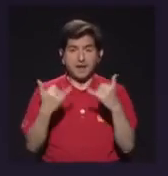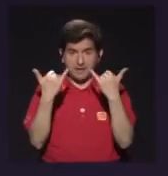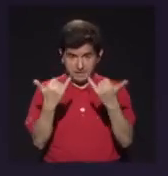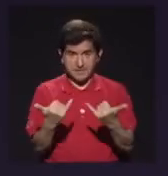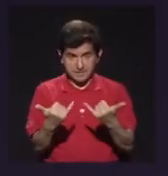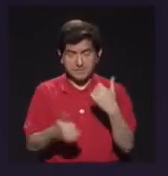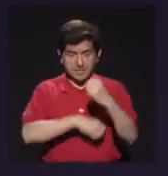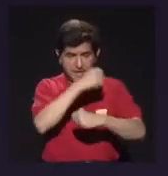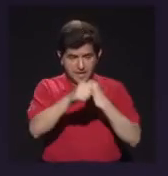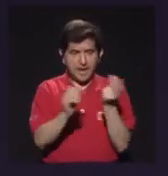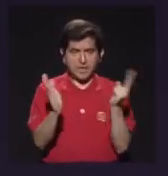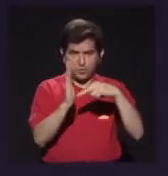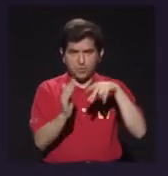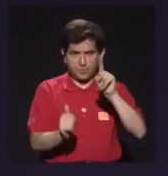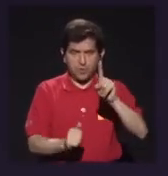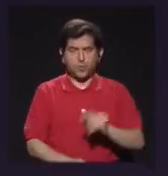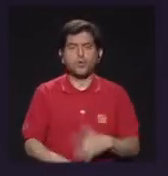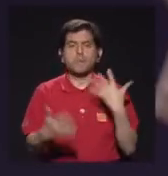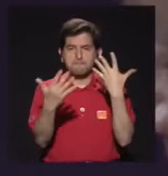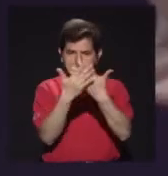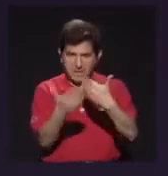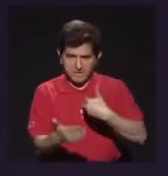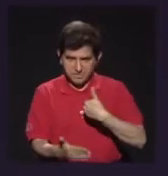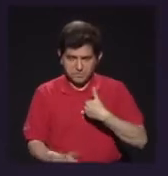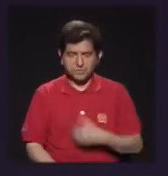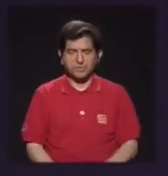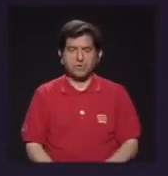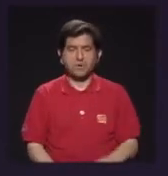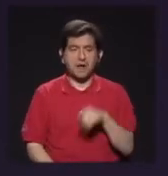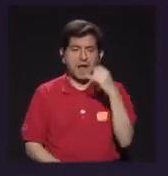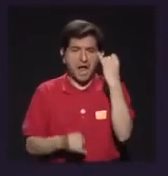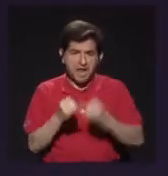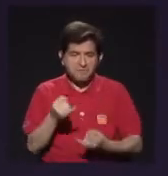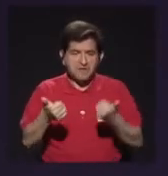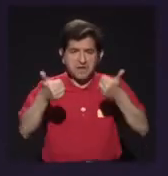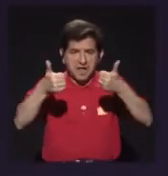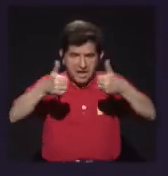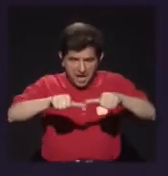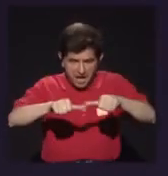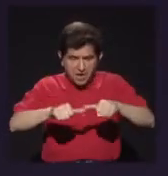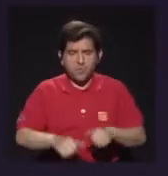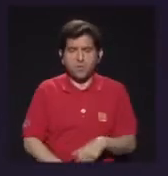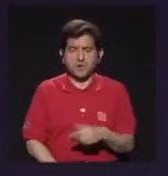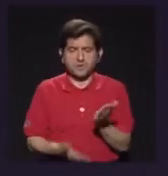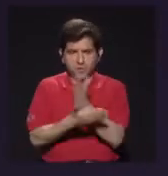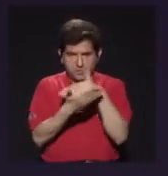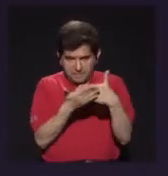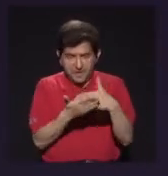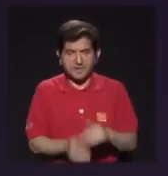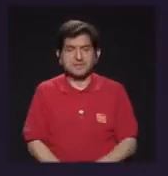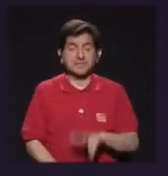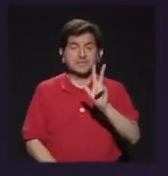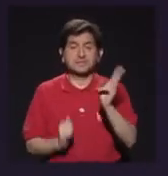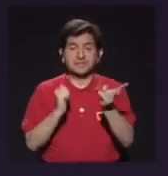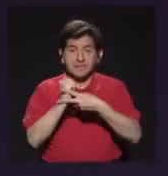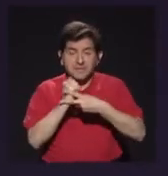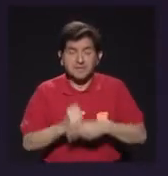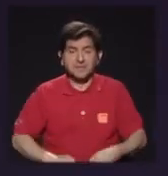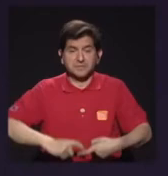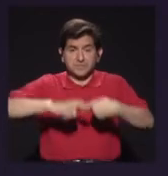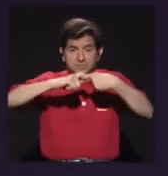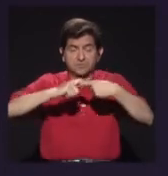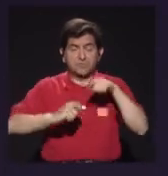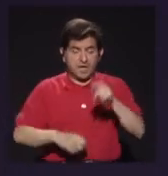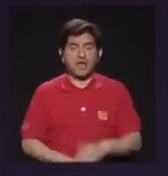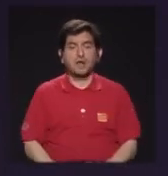años en el año 2001 prisión preventiva el caso termine una conciliación y también fue suspendido al menos en tres ocasiones en su